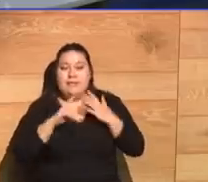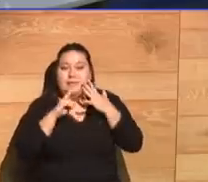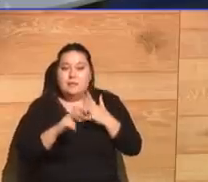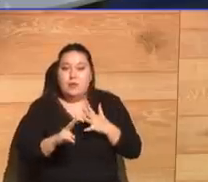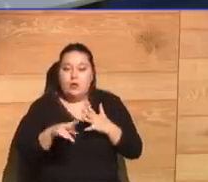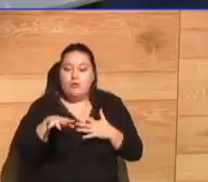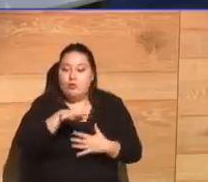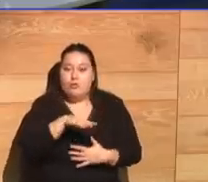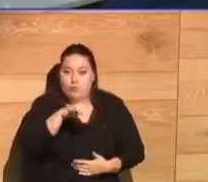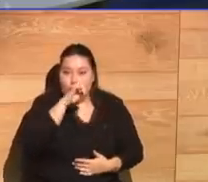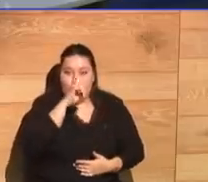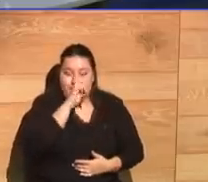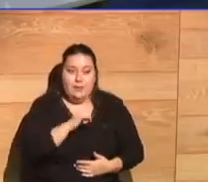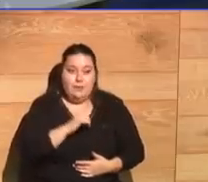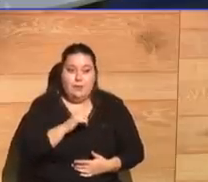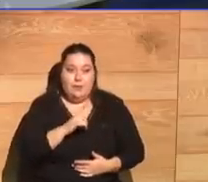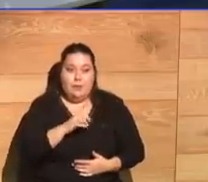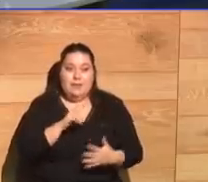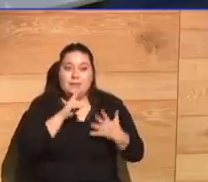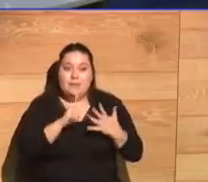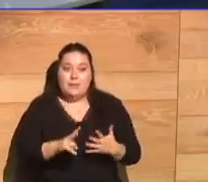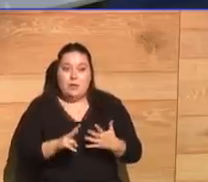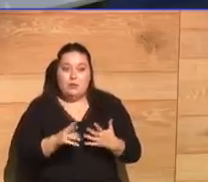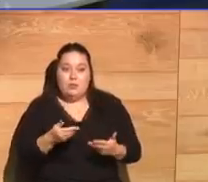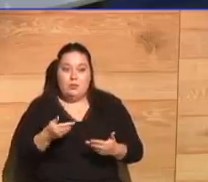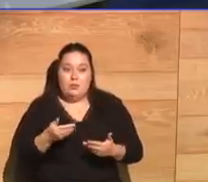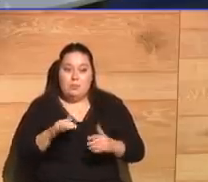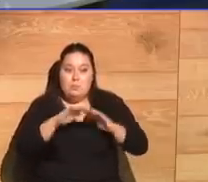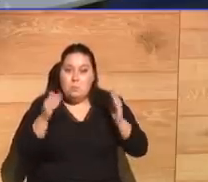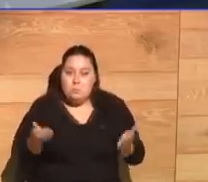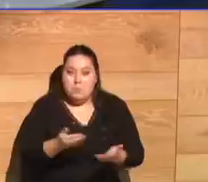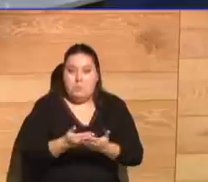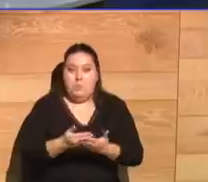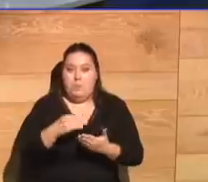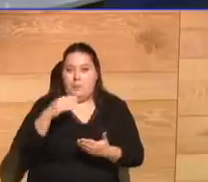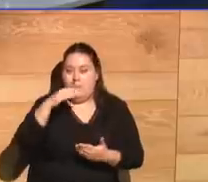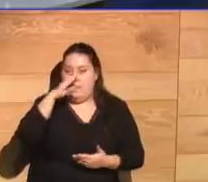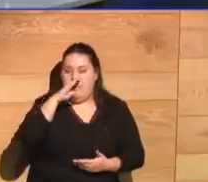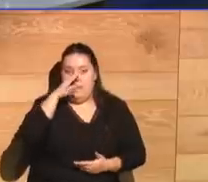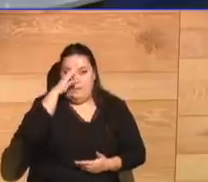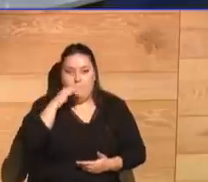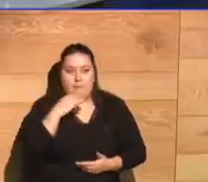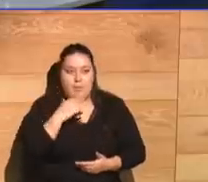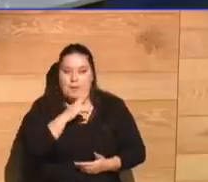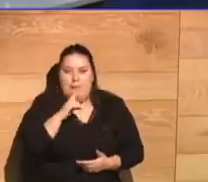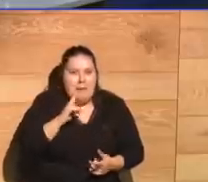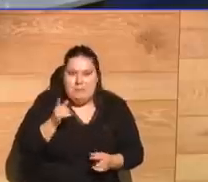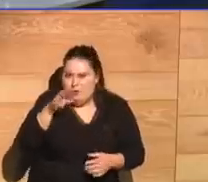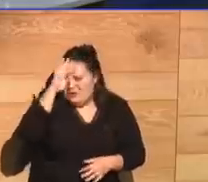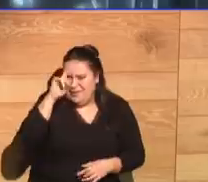dónde está. Ni, o sea, está 7 años metido ahí en la incubadora mientras el padre le está metiendo... La madre, ¿esa madre 7 años sin saber nada del